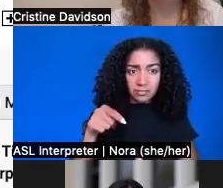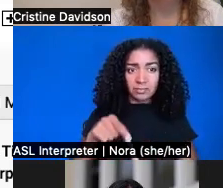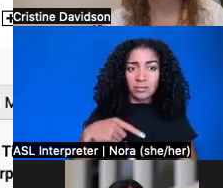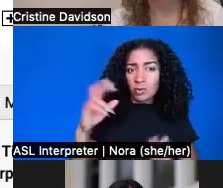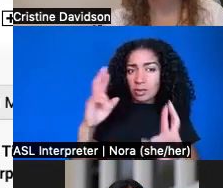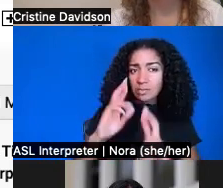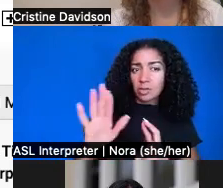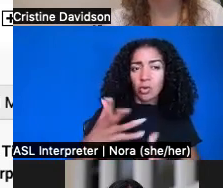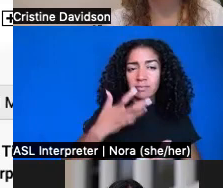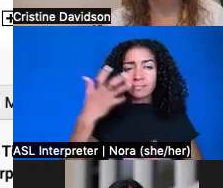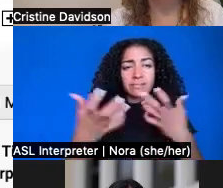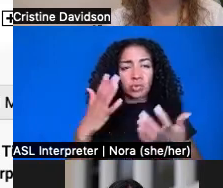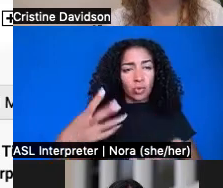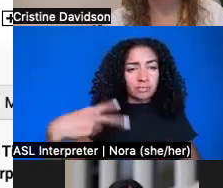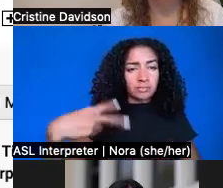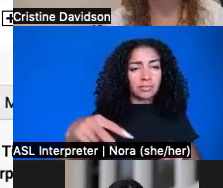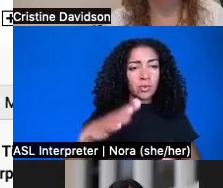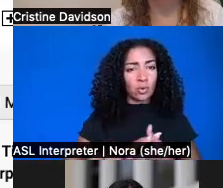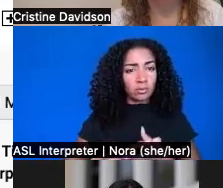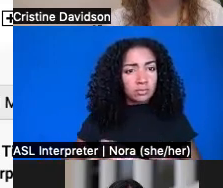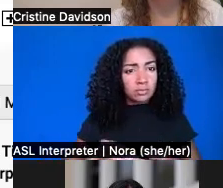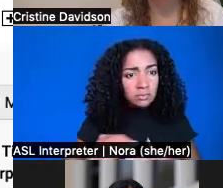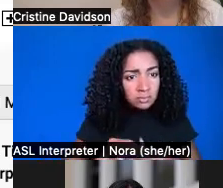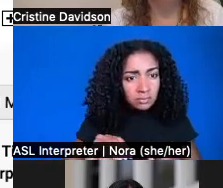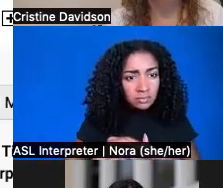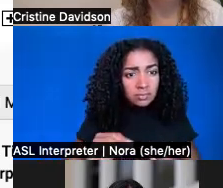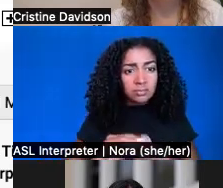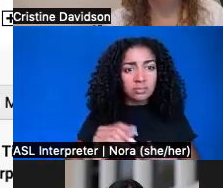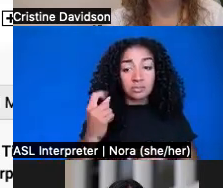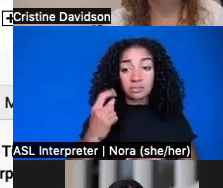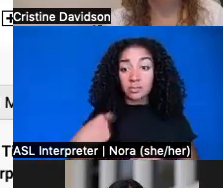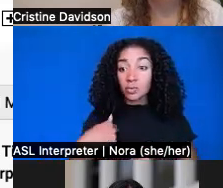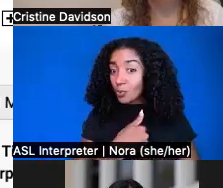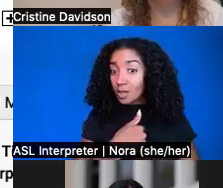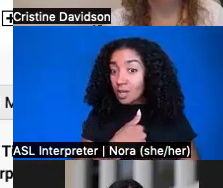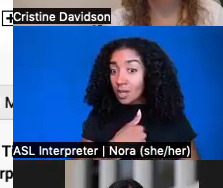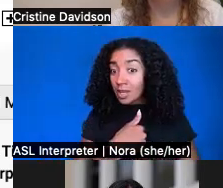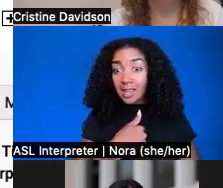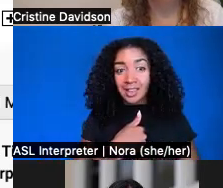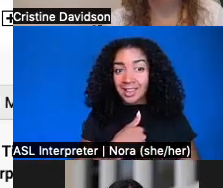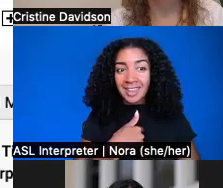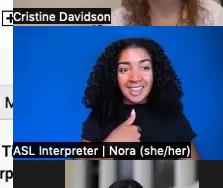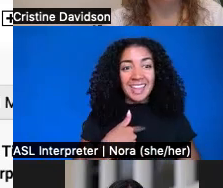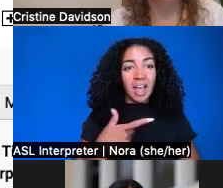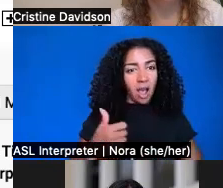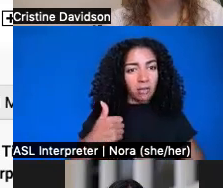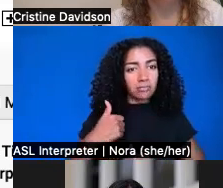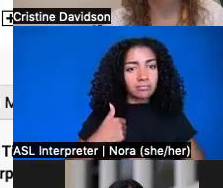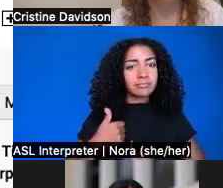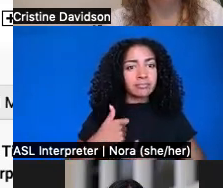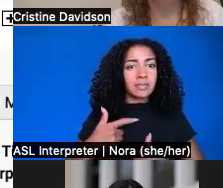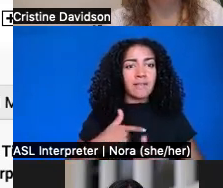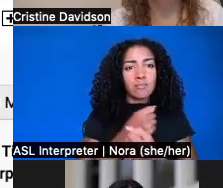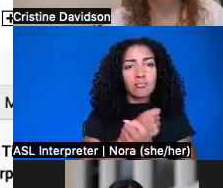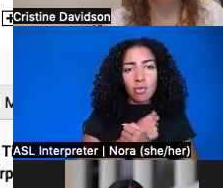tus danzas, tus padres. Somos guerreros del amor y guerreros de la paz. Sí, no vamos a